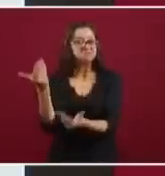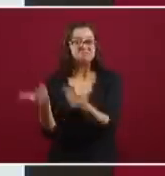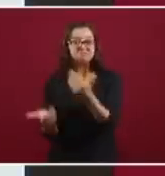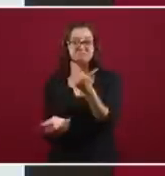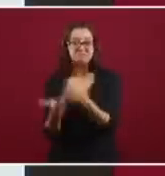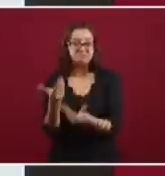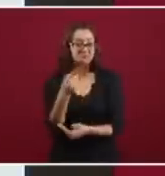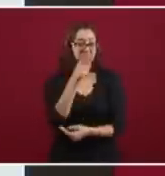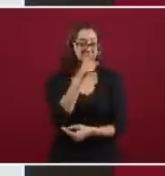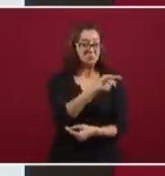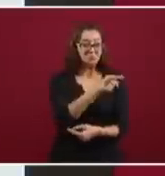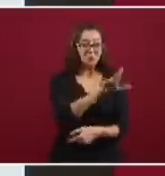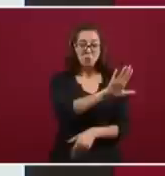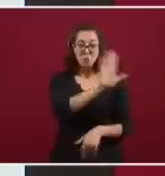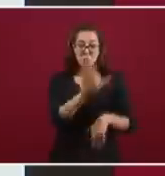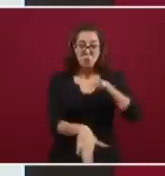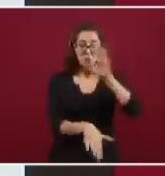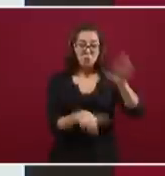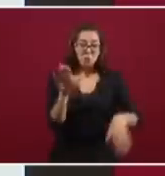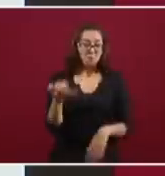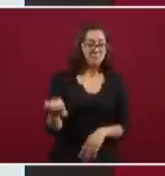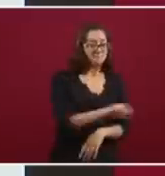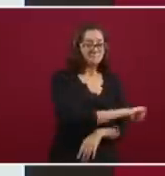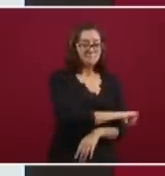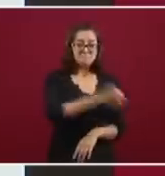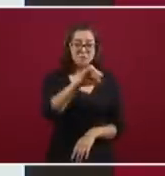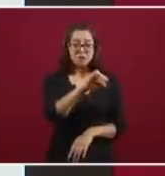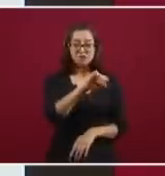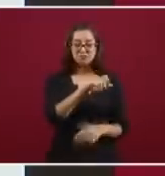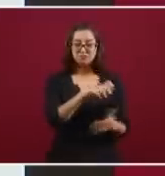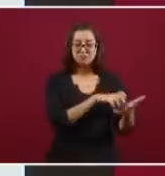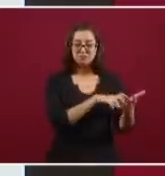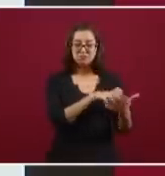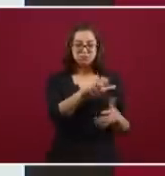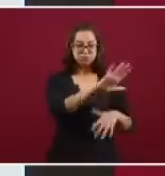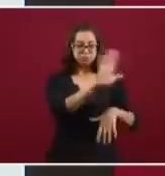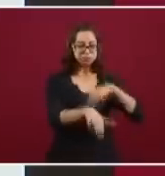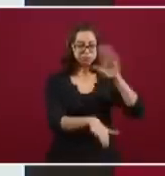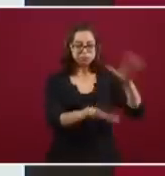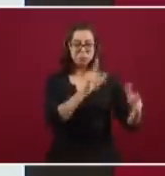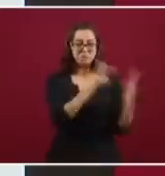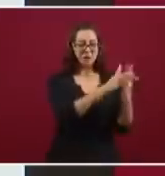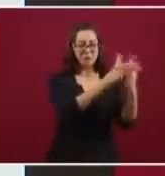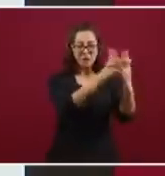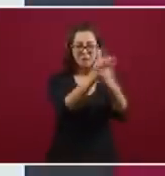que los fallecidos. Este es el índice de letalidad.